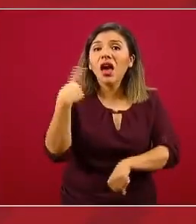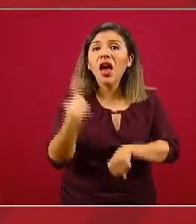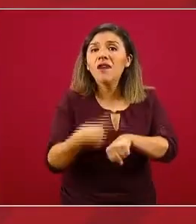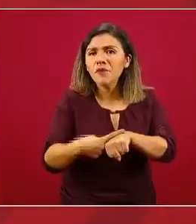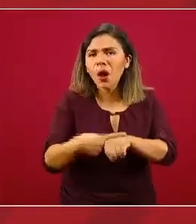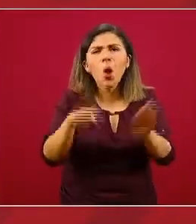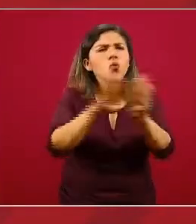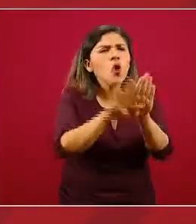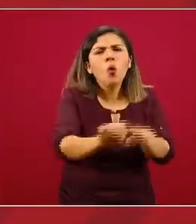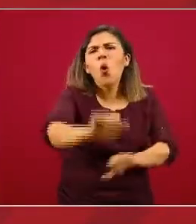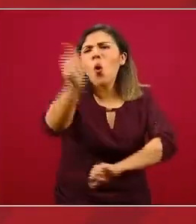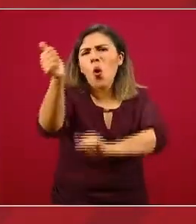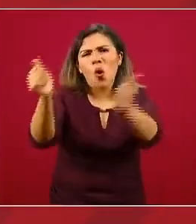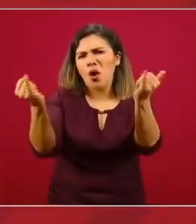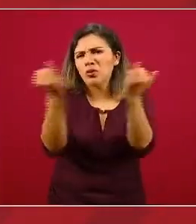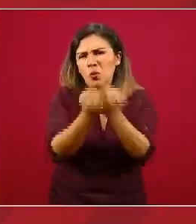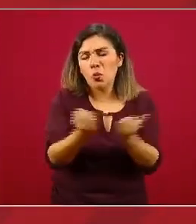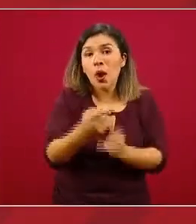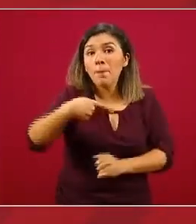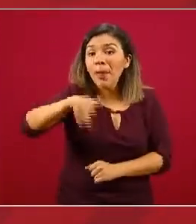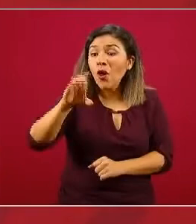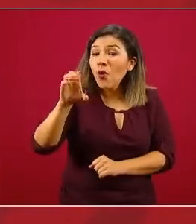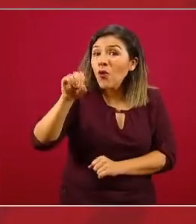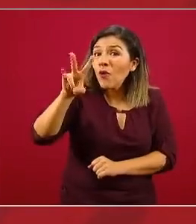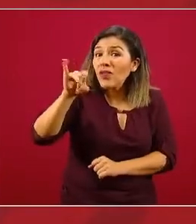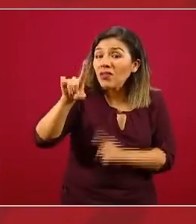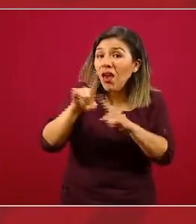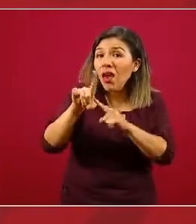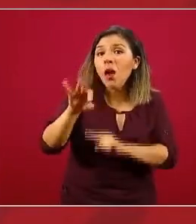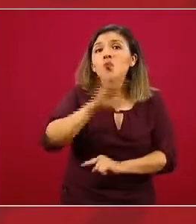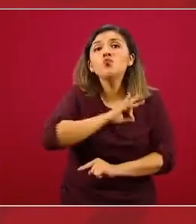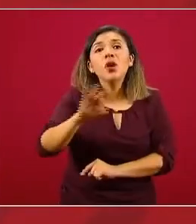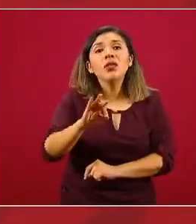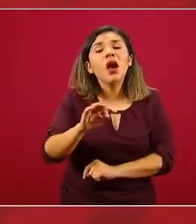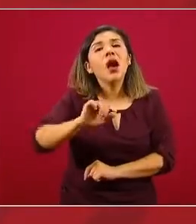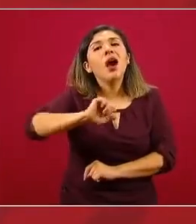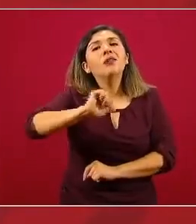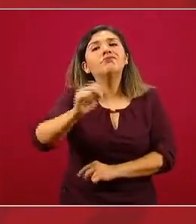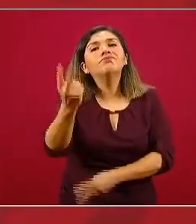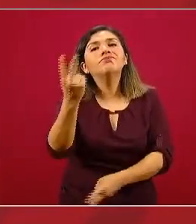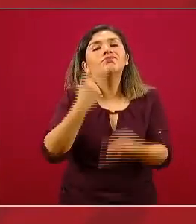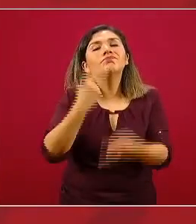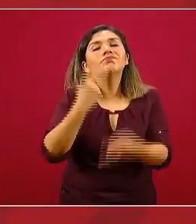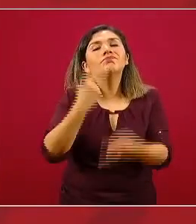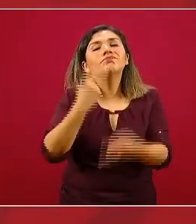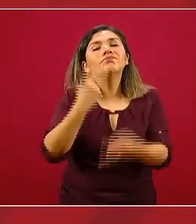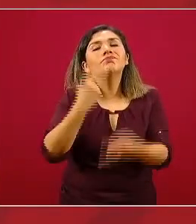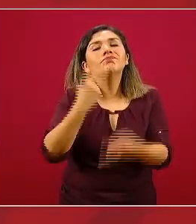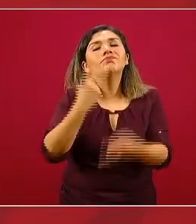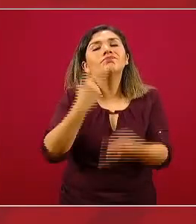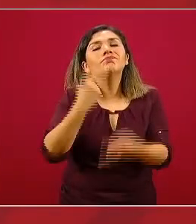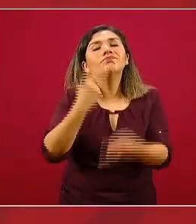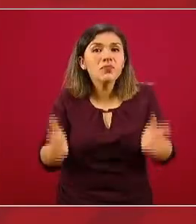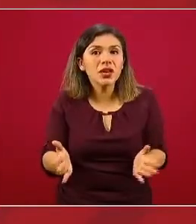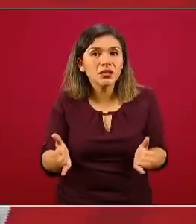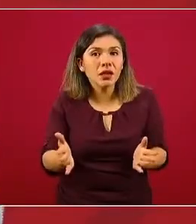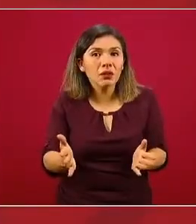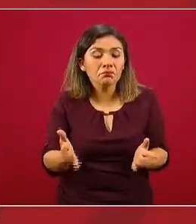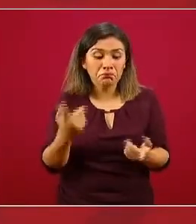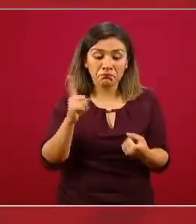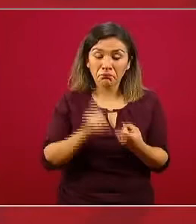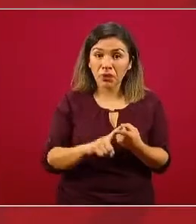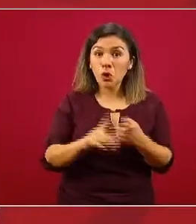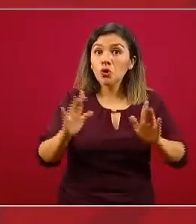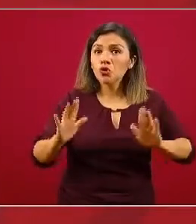puede haber otras, pero es una enfermedad que puede generar un fenómeno de sorpresa. Sorpresas en el